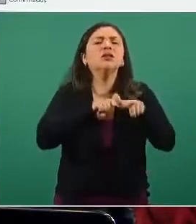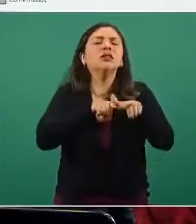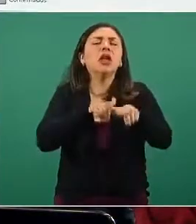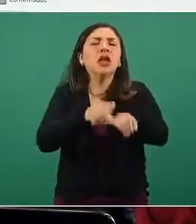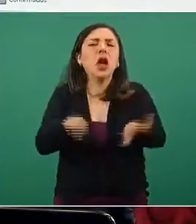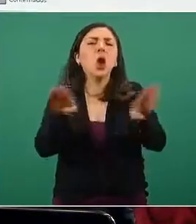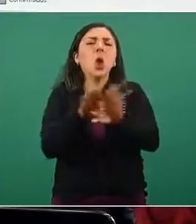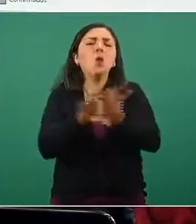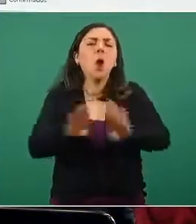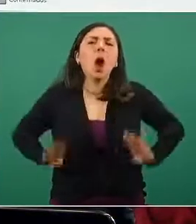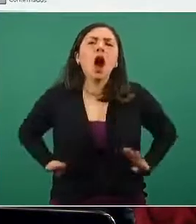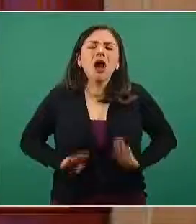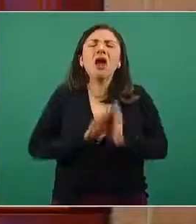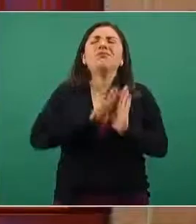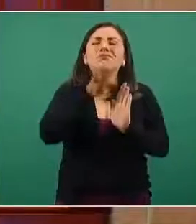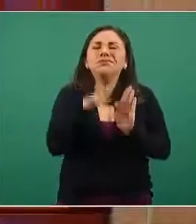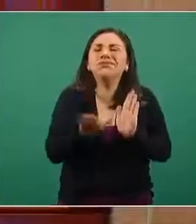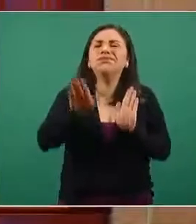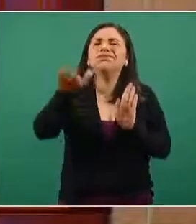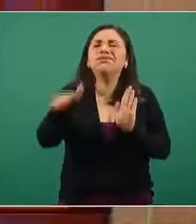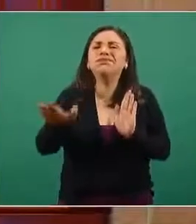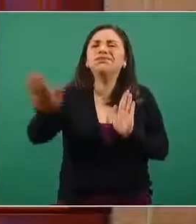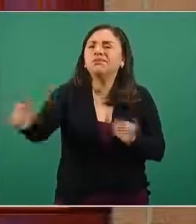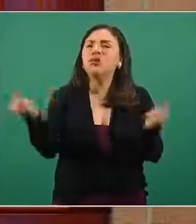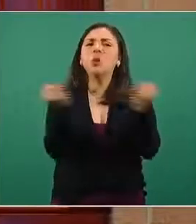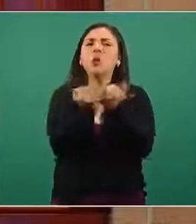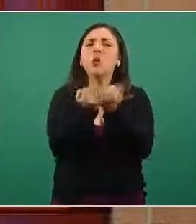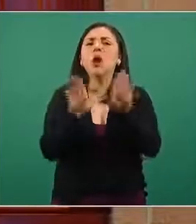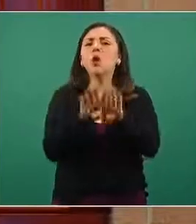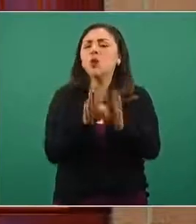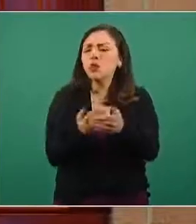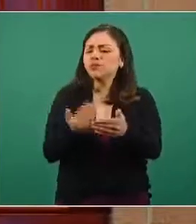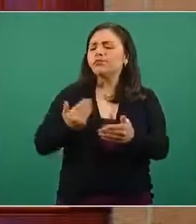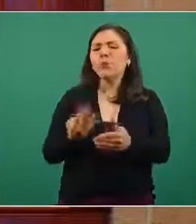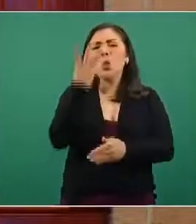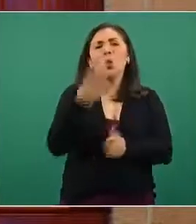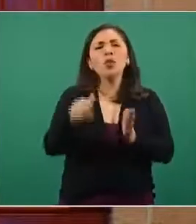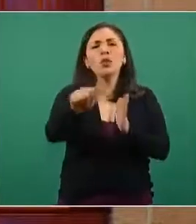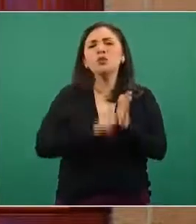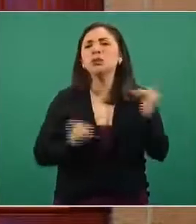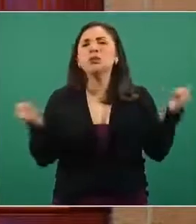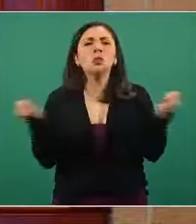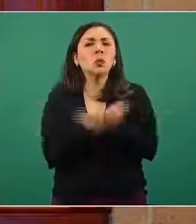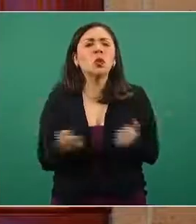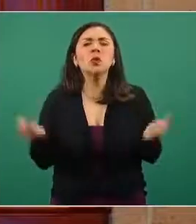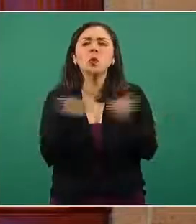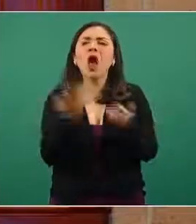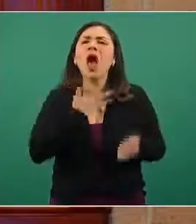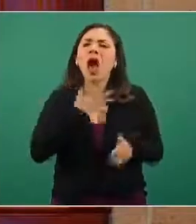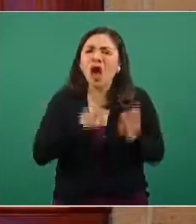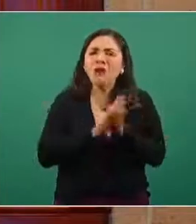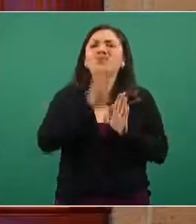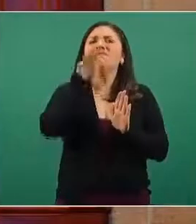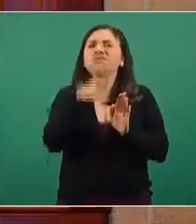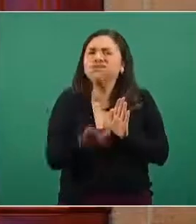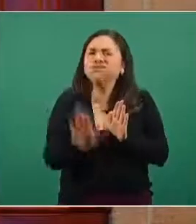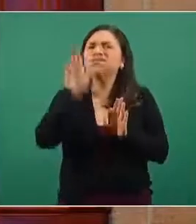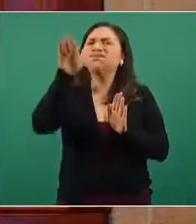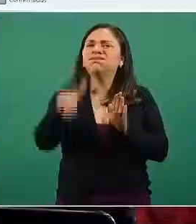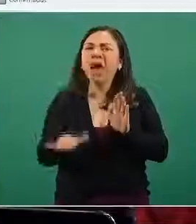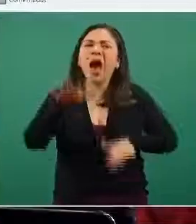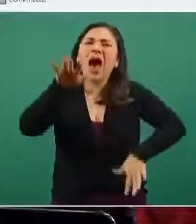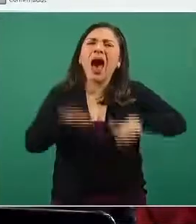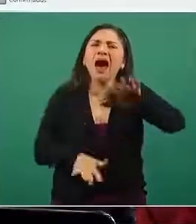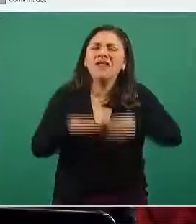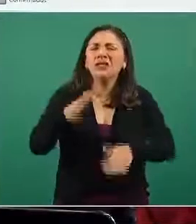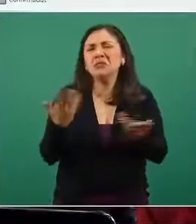ese comportamiento ondulante que habíamos tenido en los últimos 4 meses, en donde ha fluctuado este porcentaje de positividad